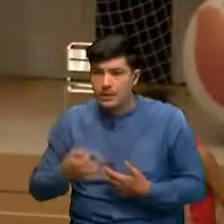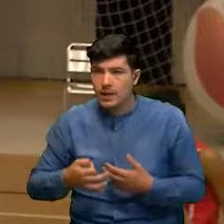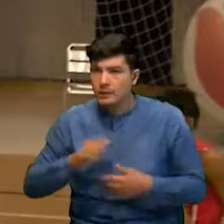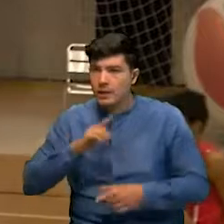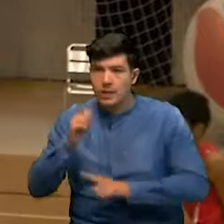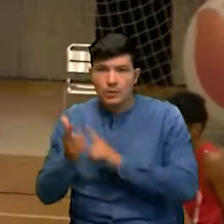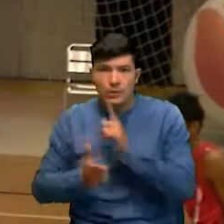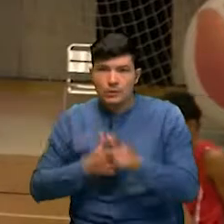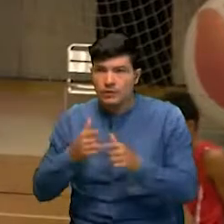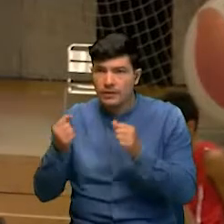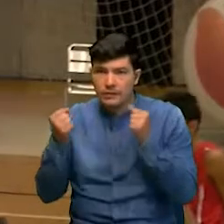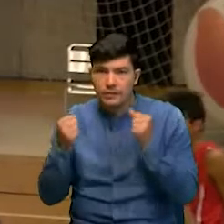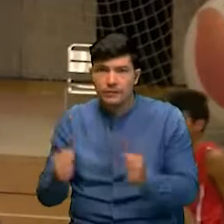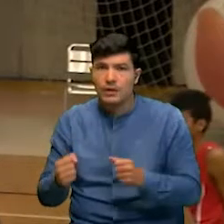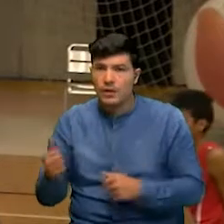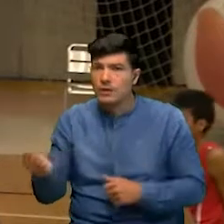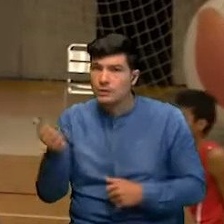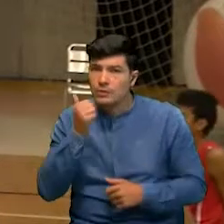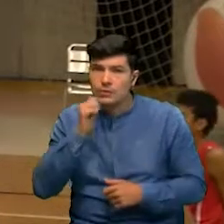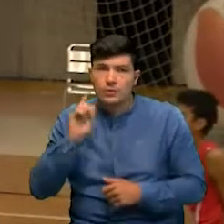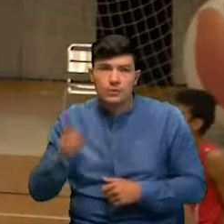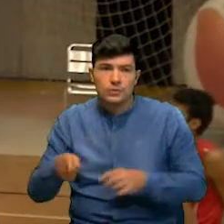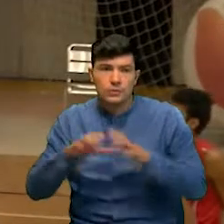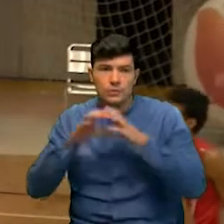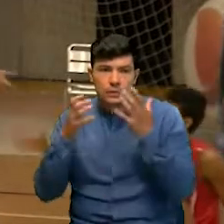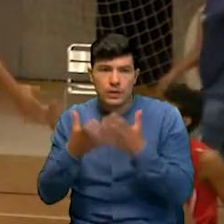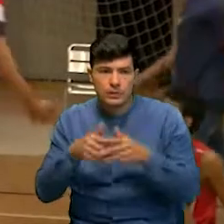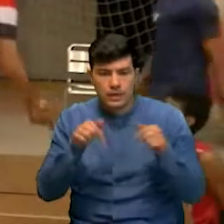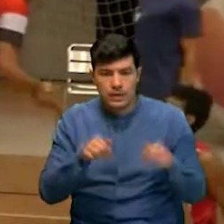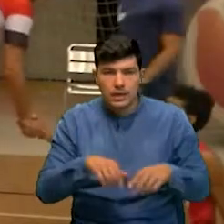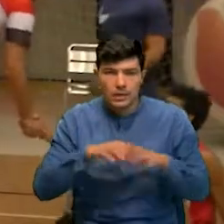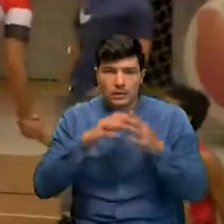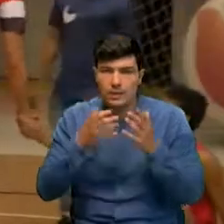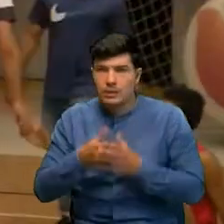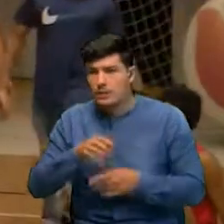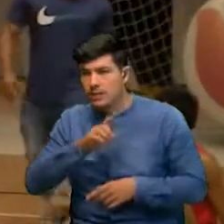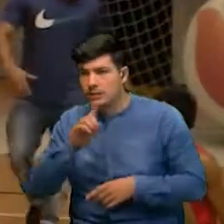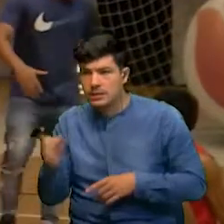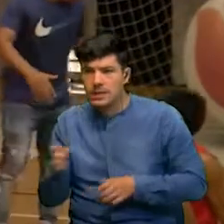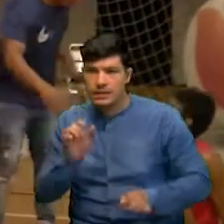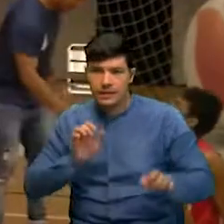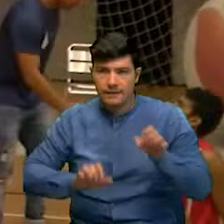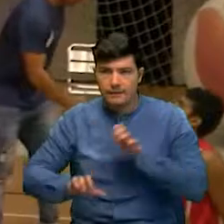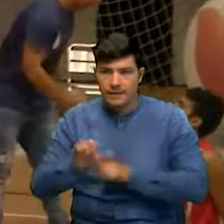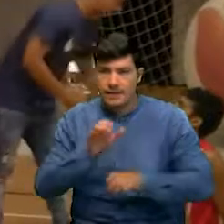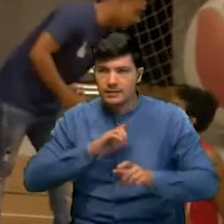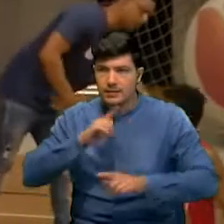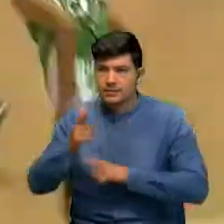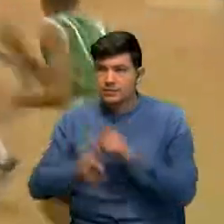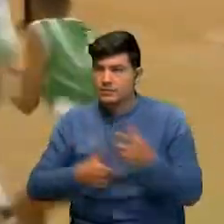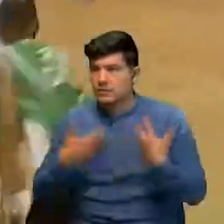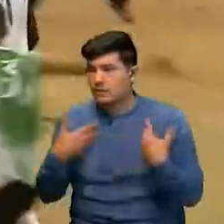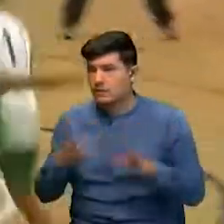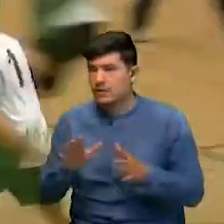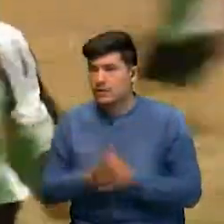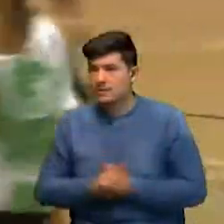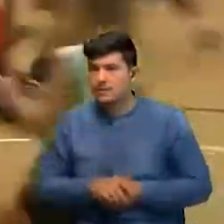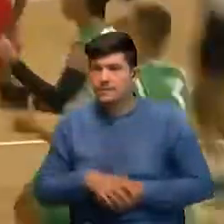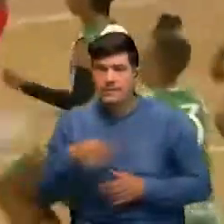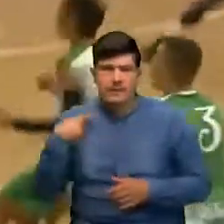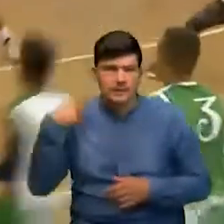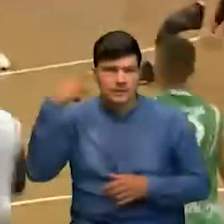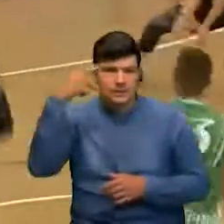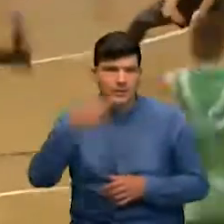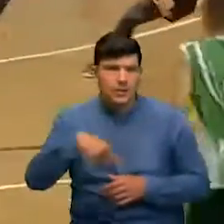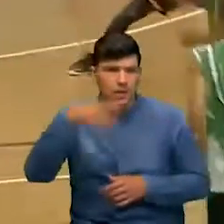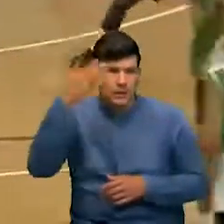guerrea bastante, que balón para aquí, balón para allá, defensa, ataque. Y para cualquiera. Históricamente